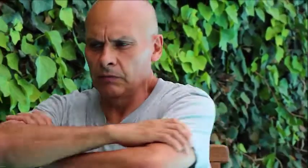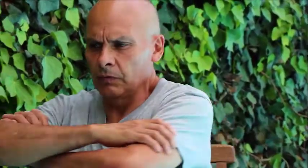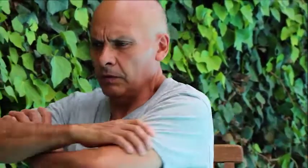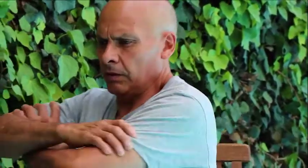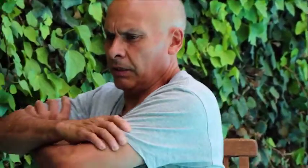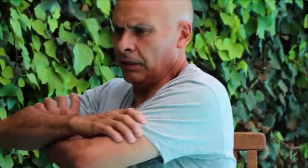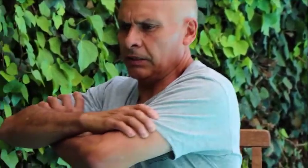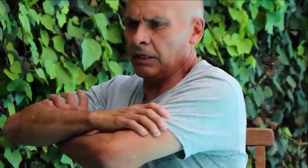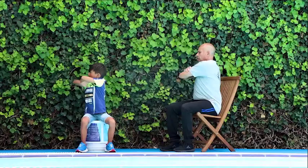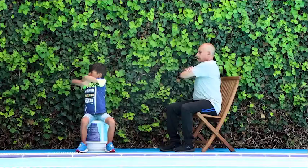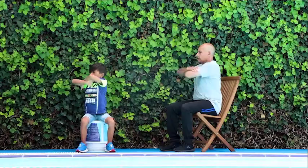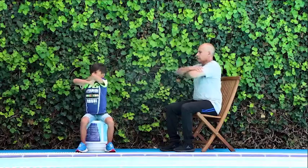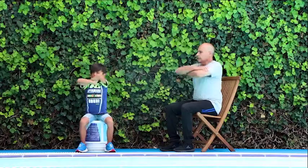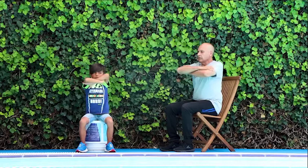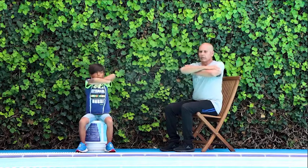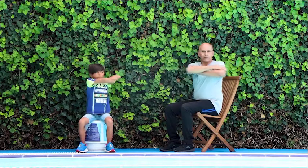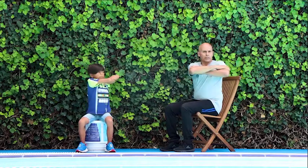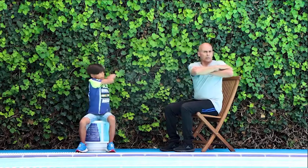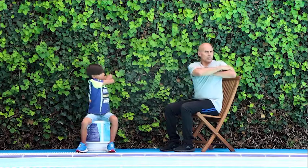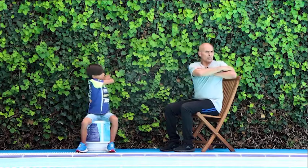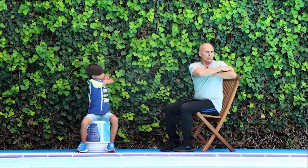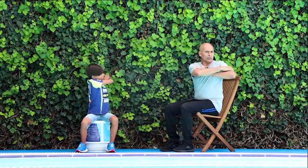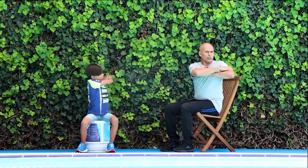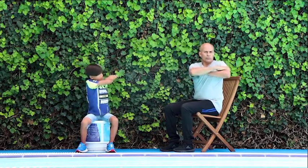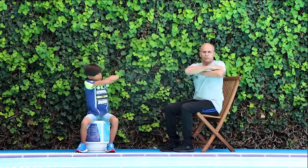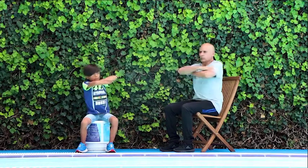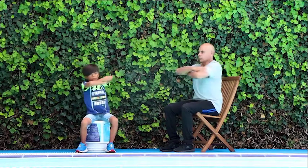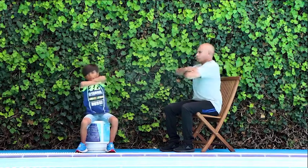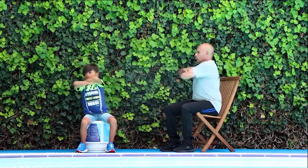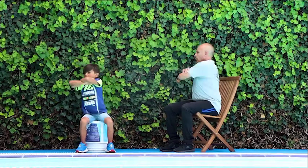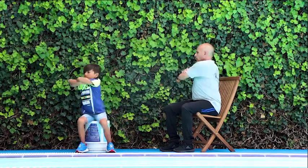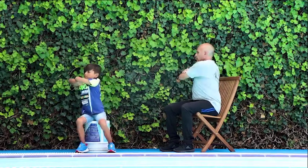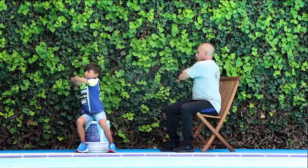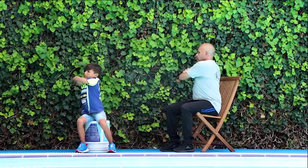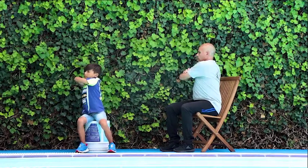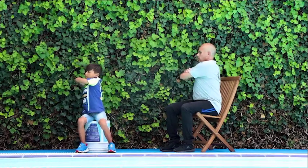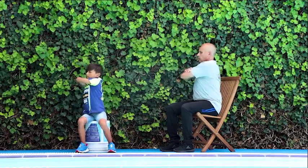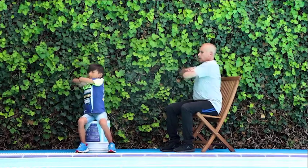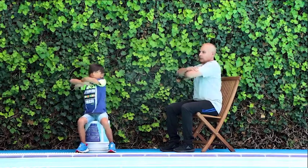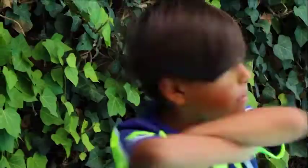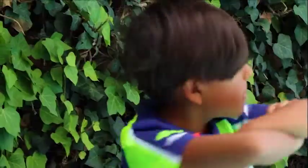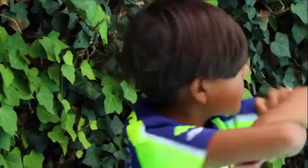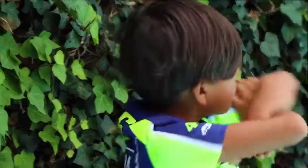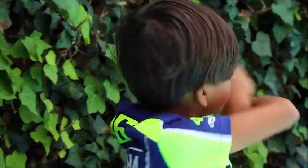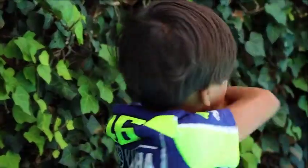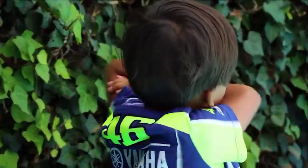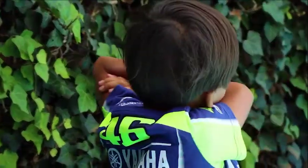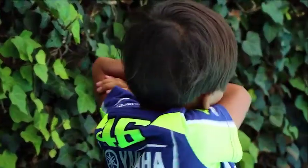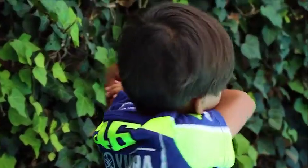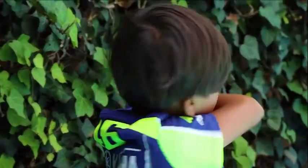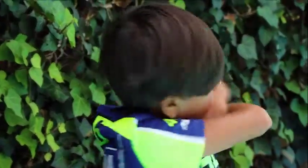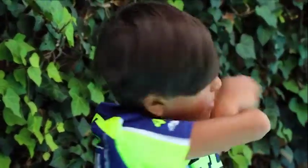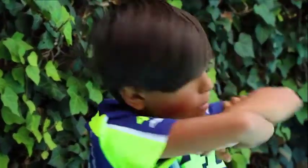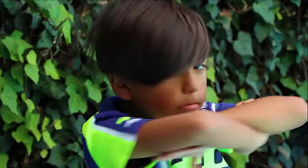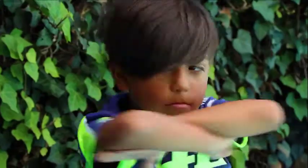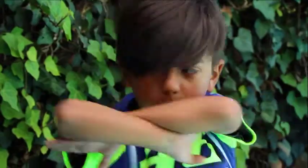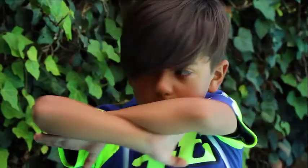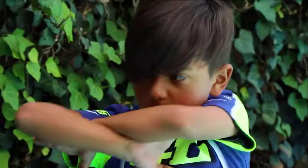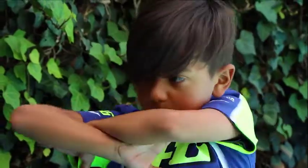Izquierda, derecha. Hacemos la torsión. Un poco más. Hacemos totalmente la torsión.